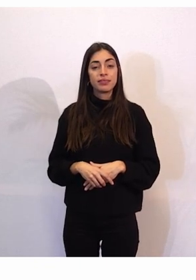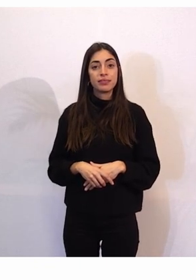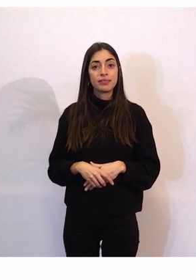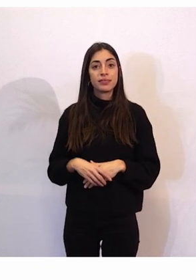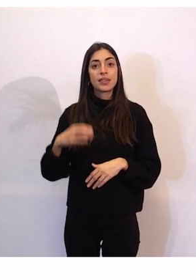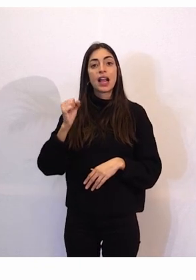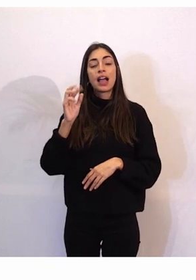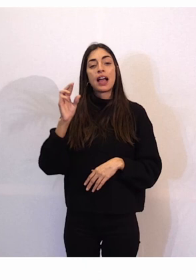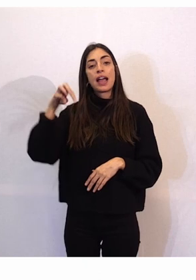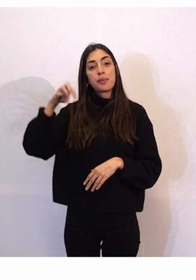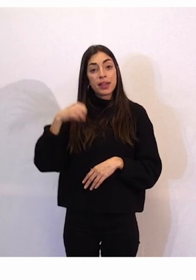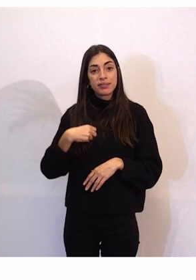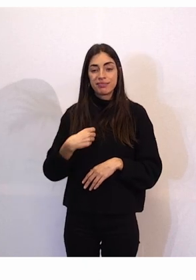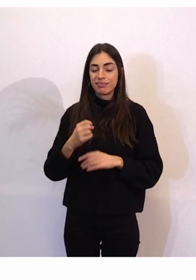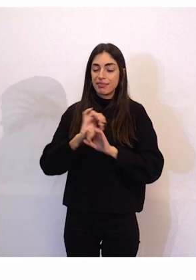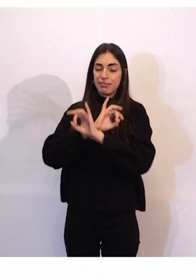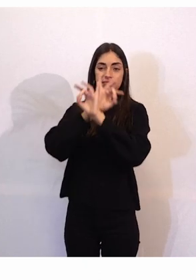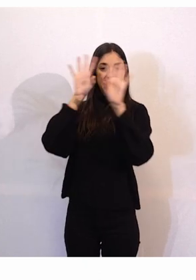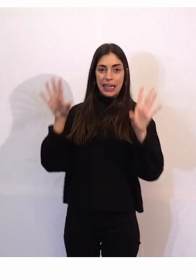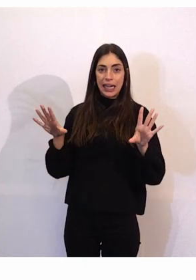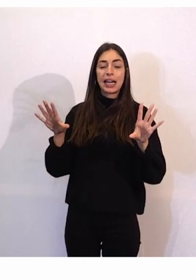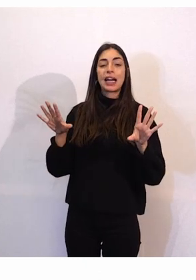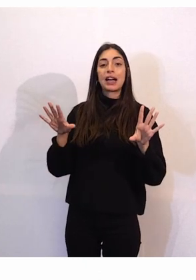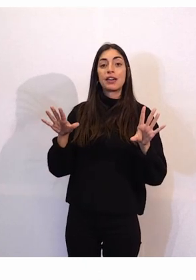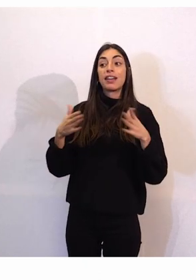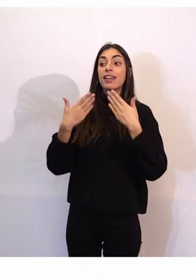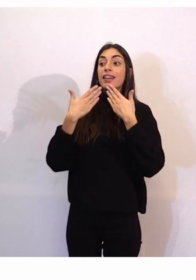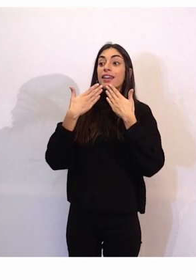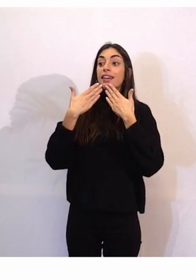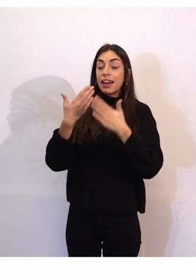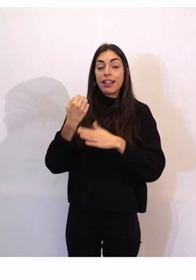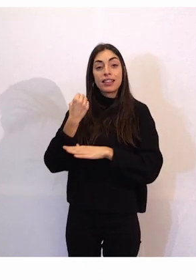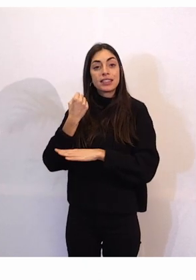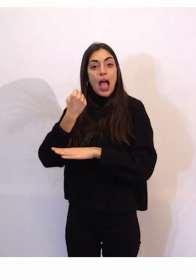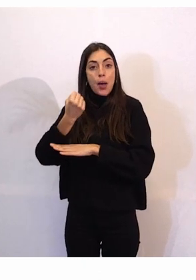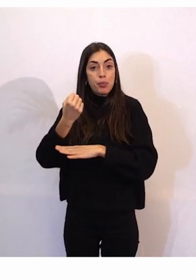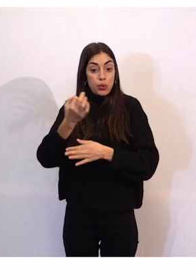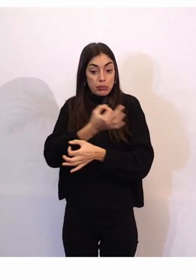Carmen nos ha dejado claro que con los apoyos adecuados